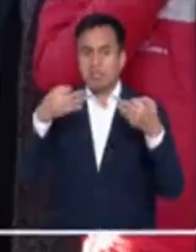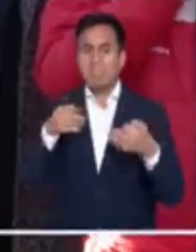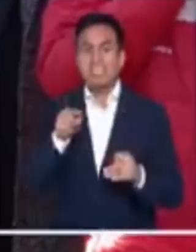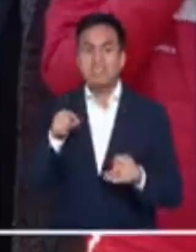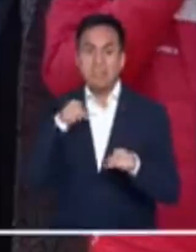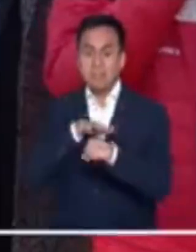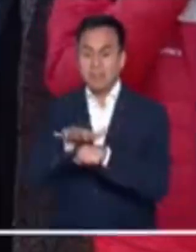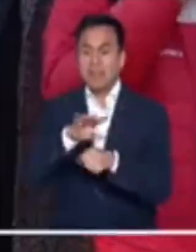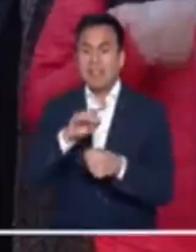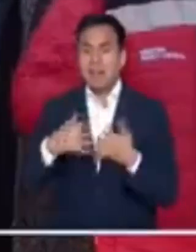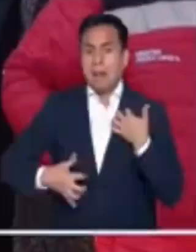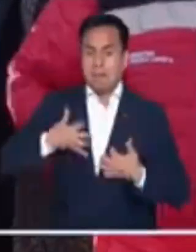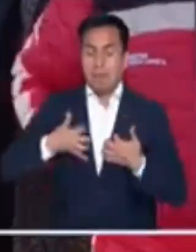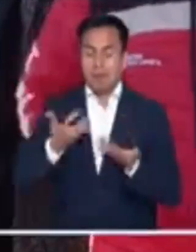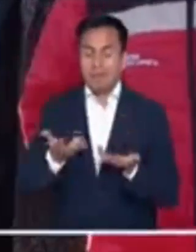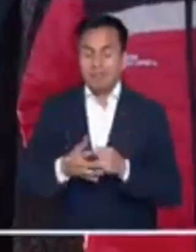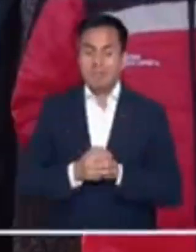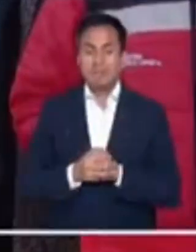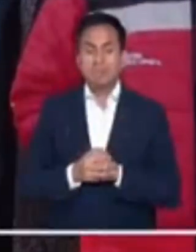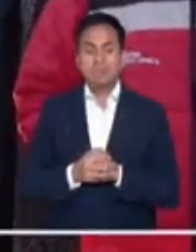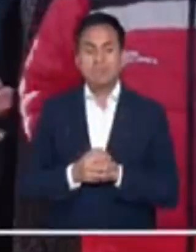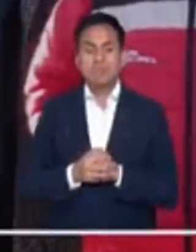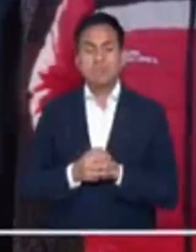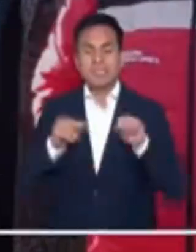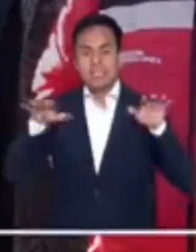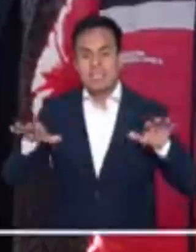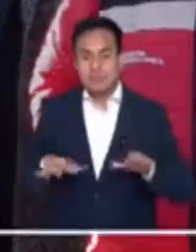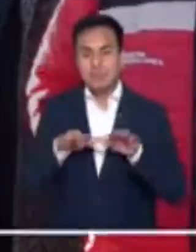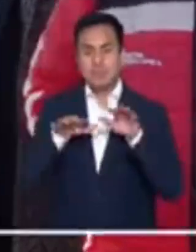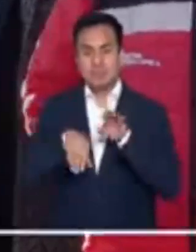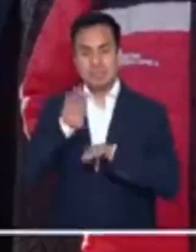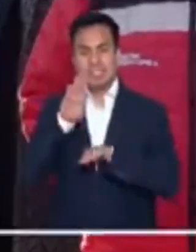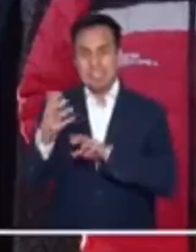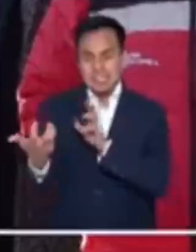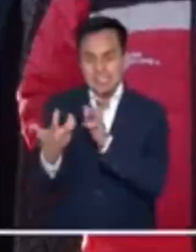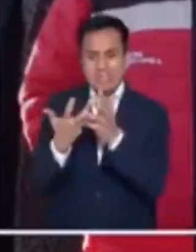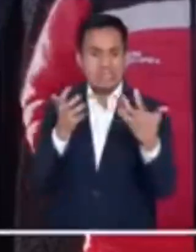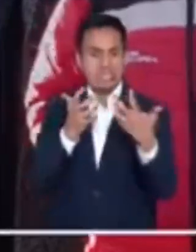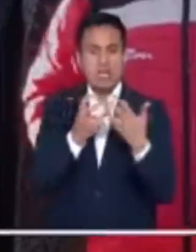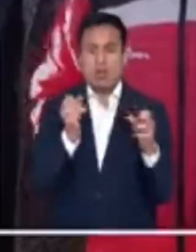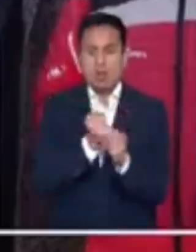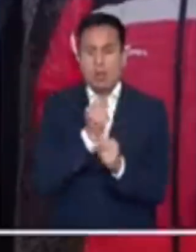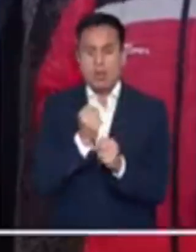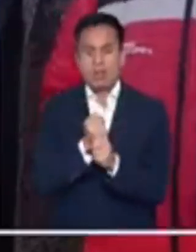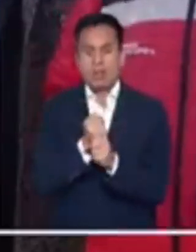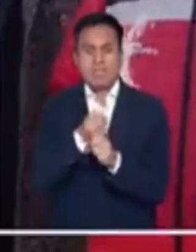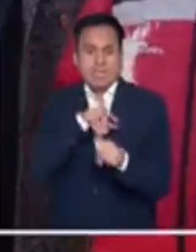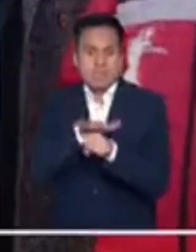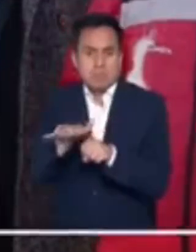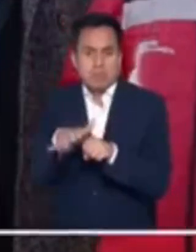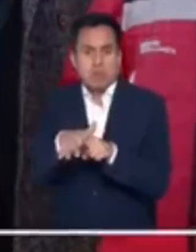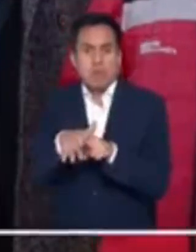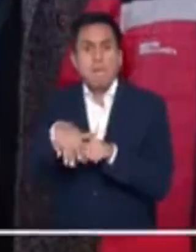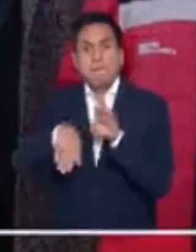eso va a impactar y va a causar molestia. Hemos hecho el mayor esfuerzo por sincronizar, digamos, las obras para que los mayores impactos sean